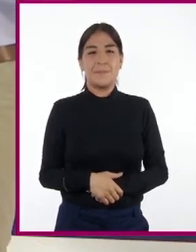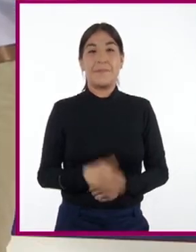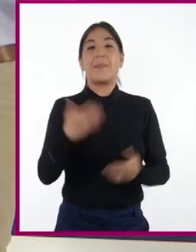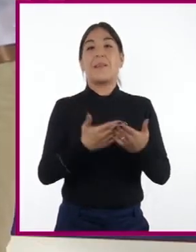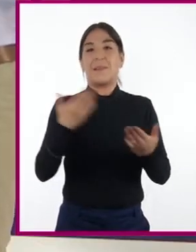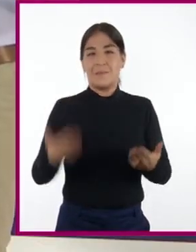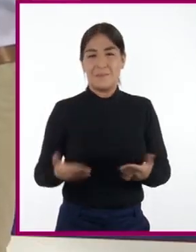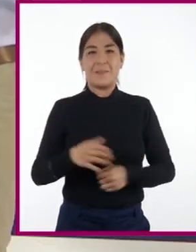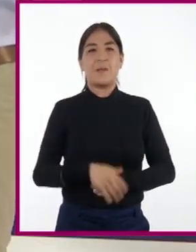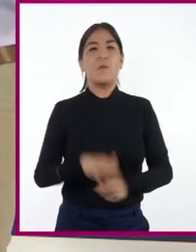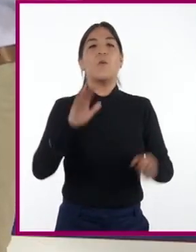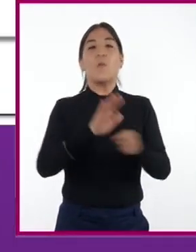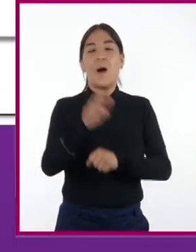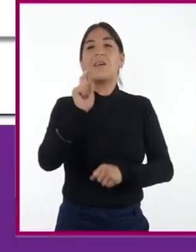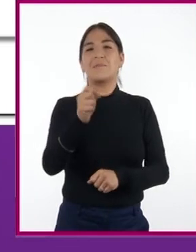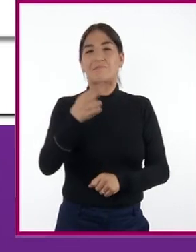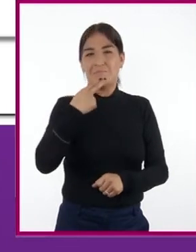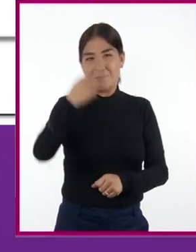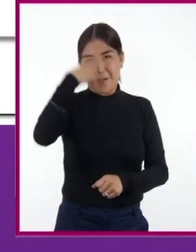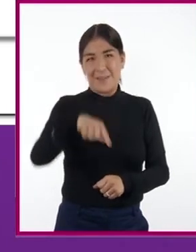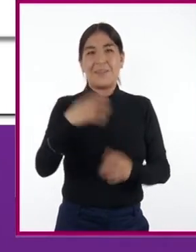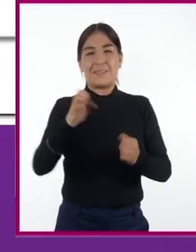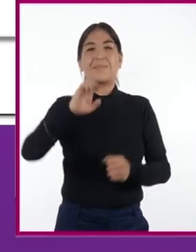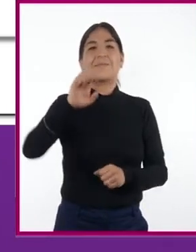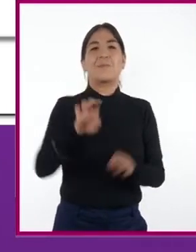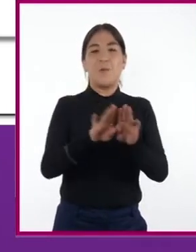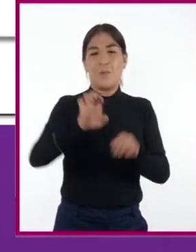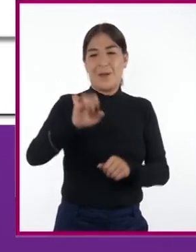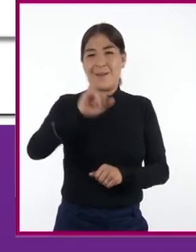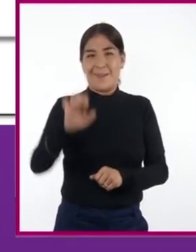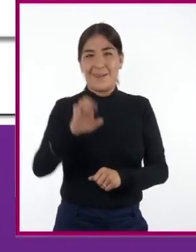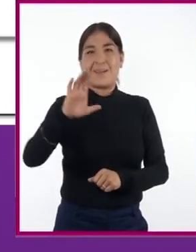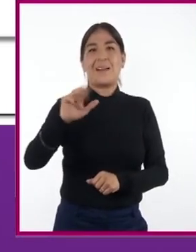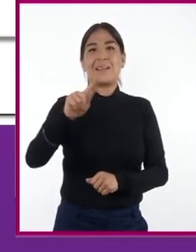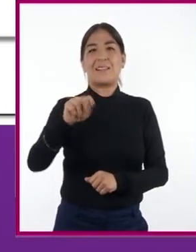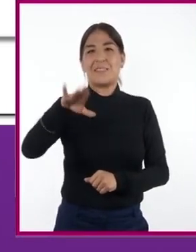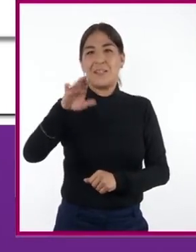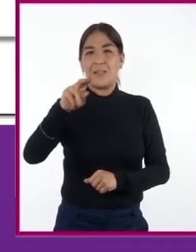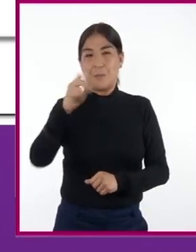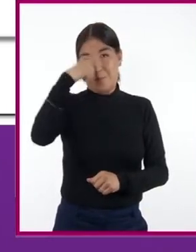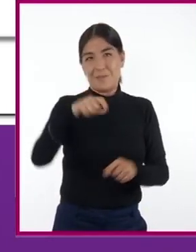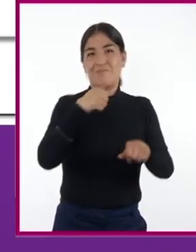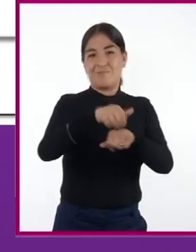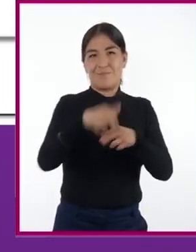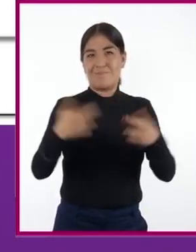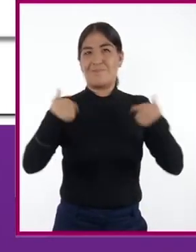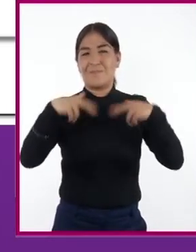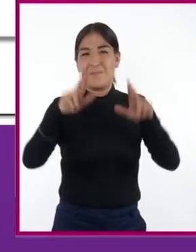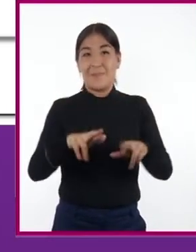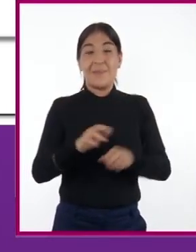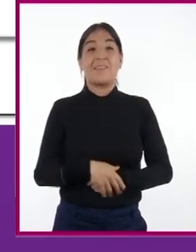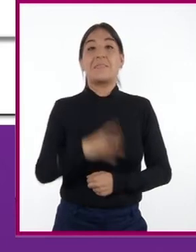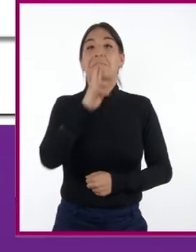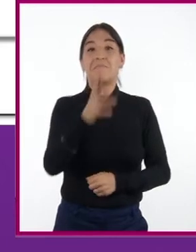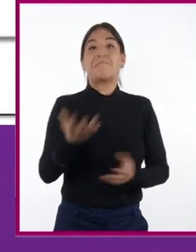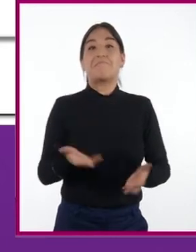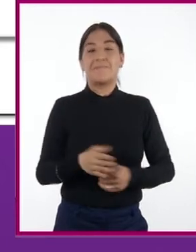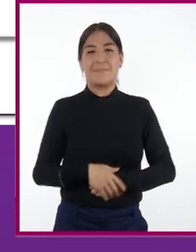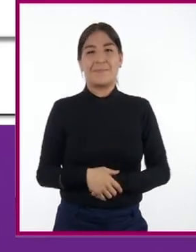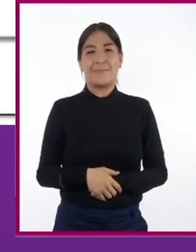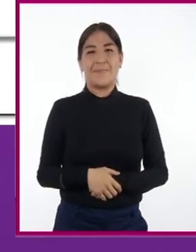Ahora, ¿cuál es el recurso que se basa en los ejes cartesianos para representar datos numéricos? Y la respuesta